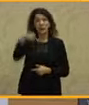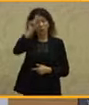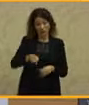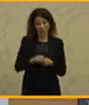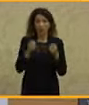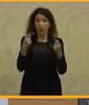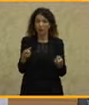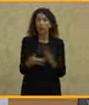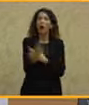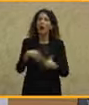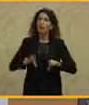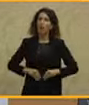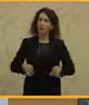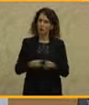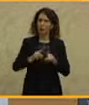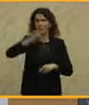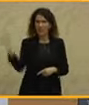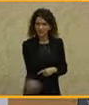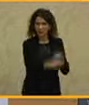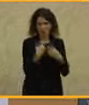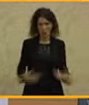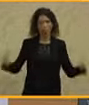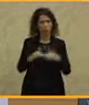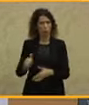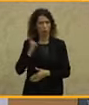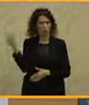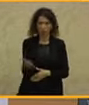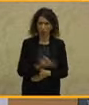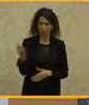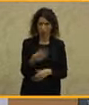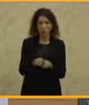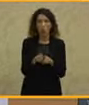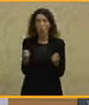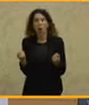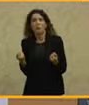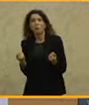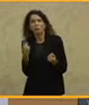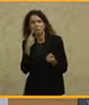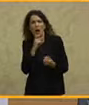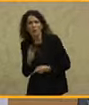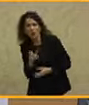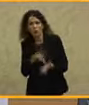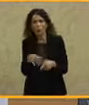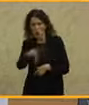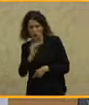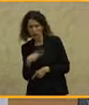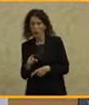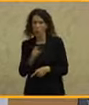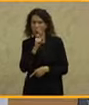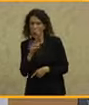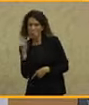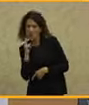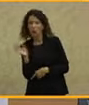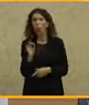También contribuir a la aceptación de la diversidad y la igualdad de oportunidades. Dejemos de ver como una amenaza aquello que no entendemos o